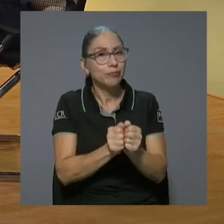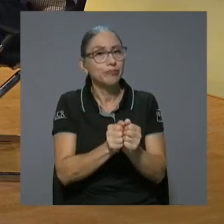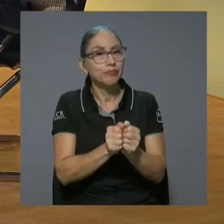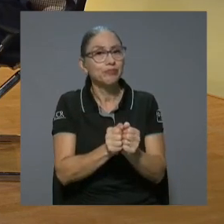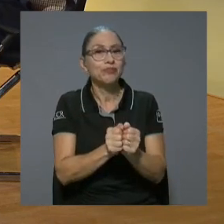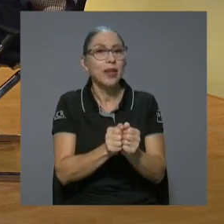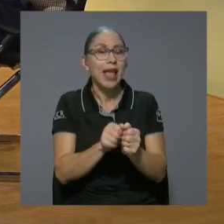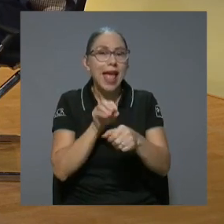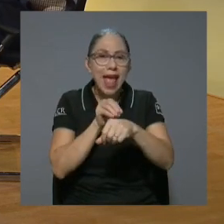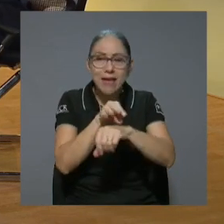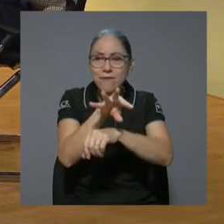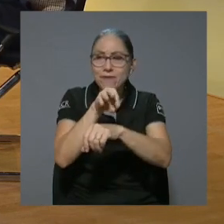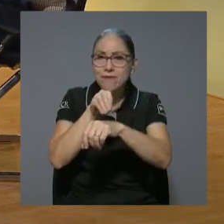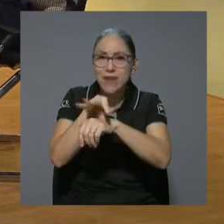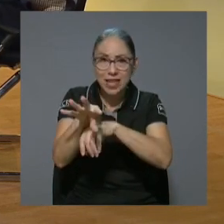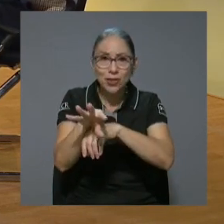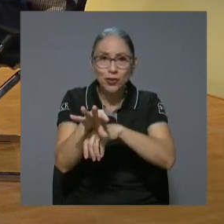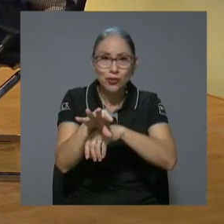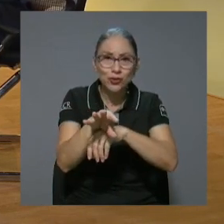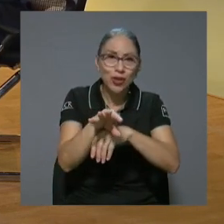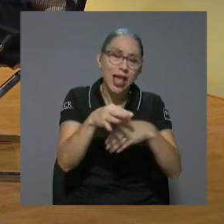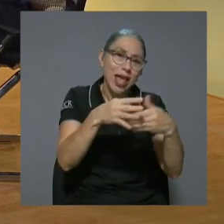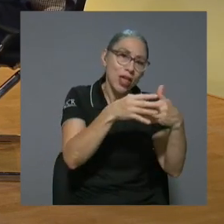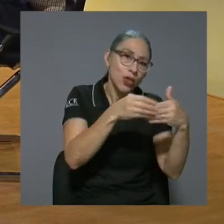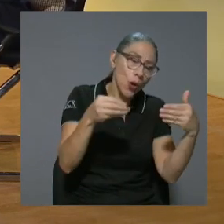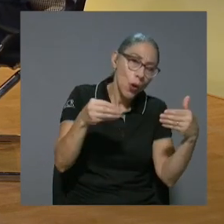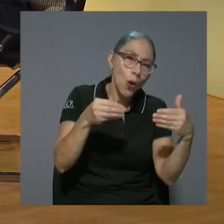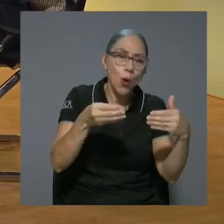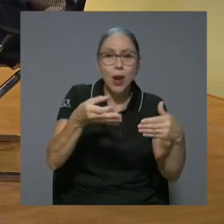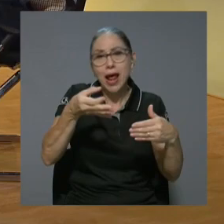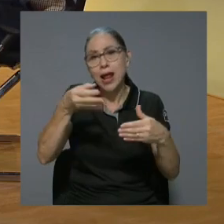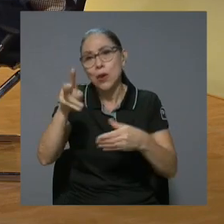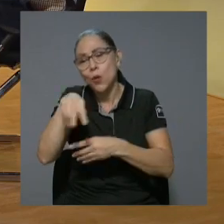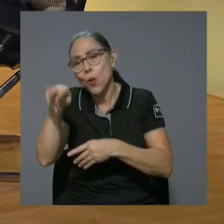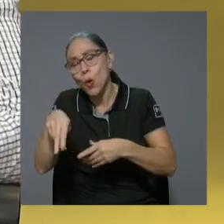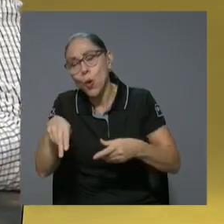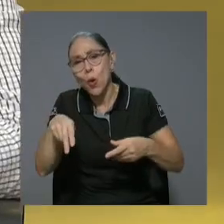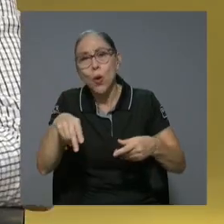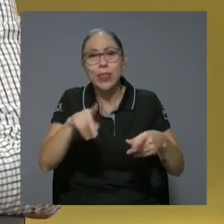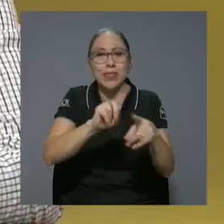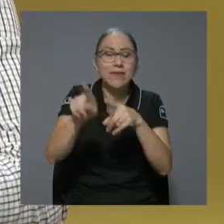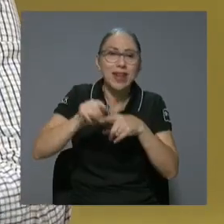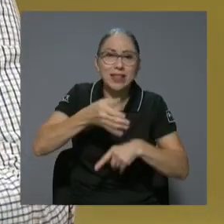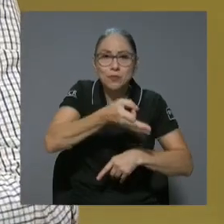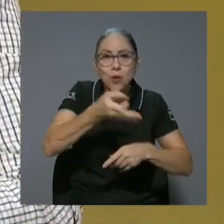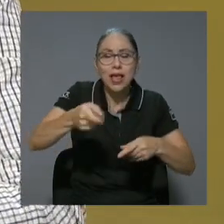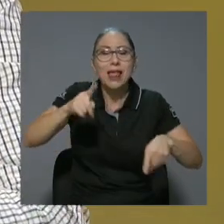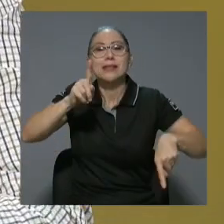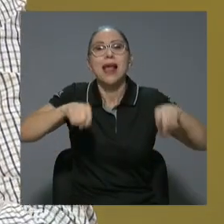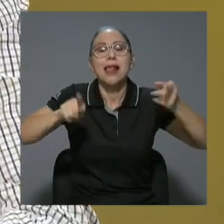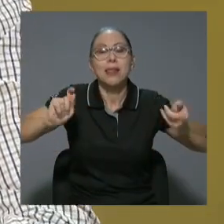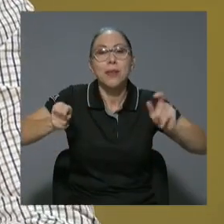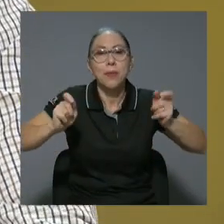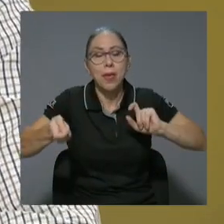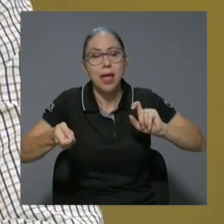por ejemplo, en el mercado cambiario en términos de la cantidad de oferta de divisas, tuvo que ver con ese buen desempeño de la economía